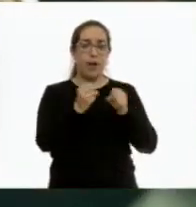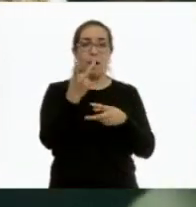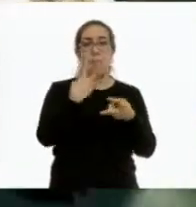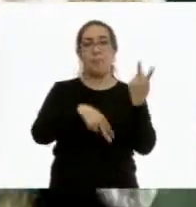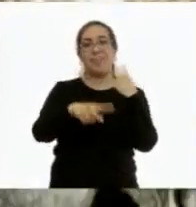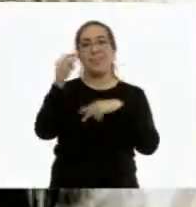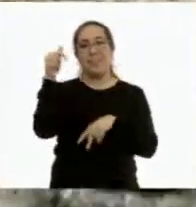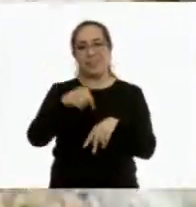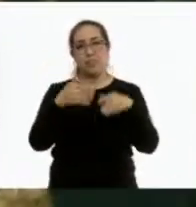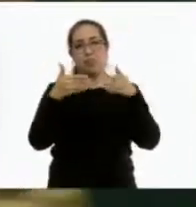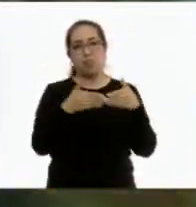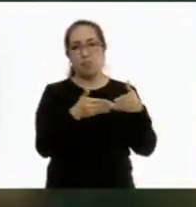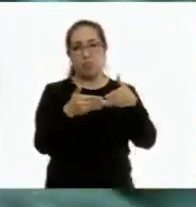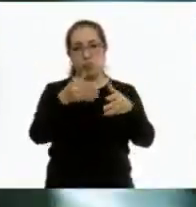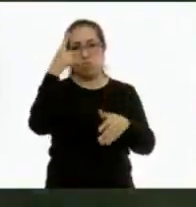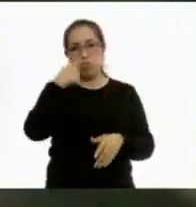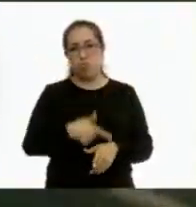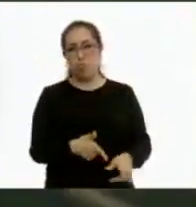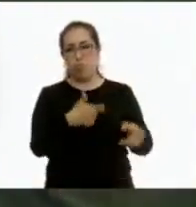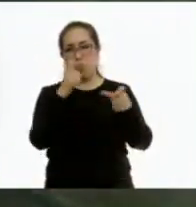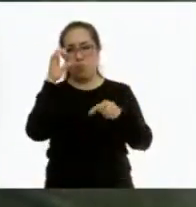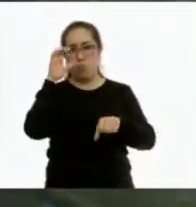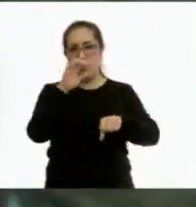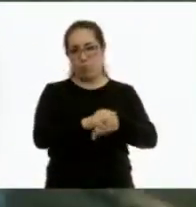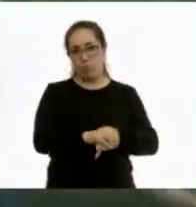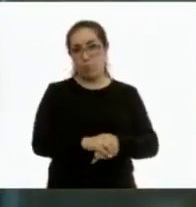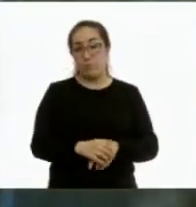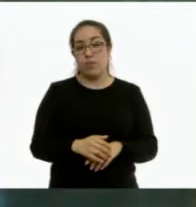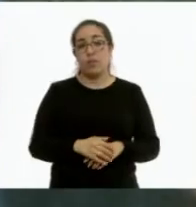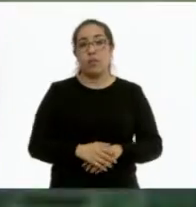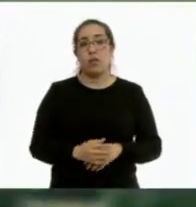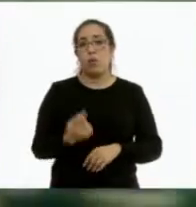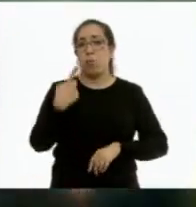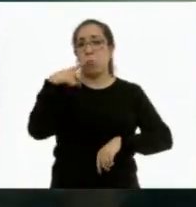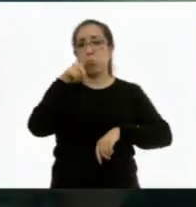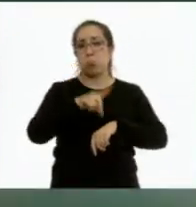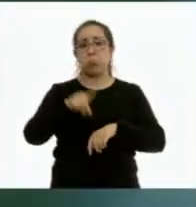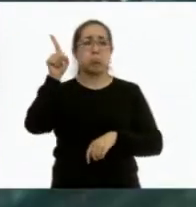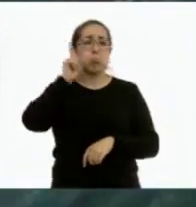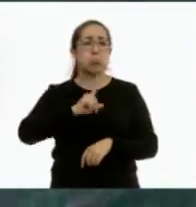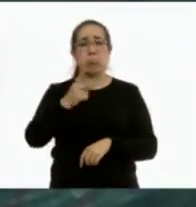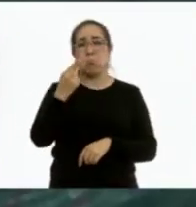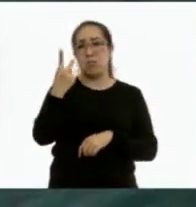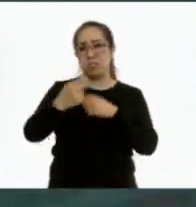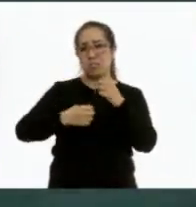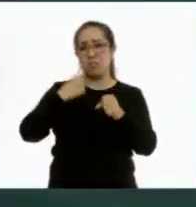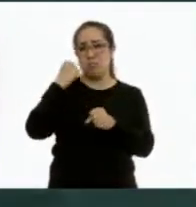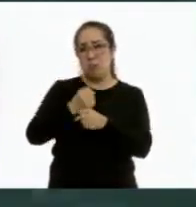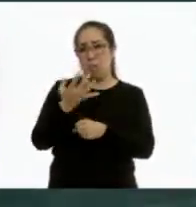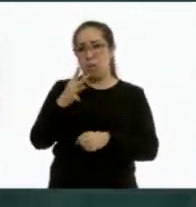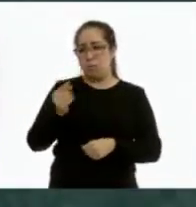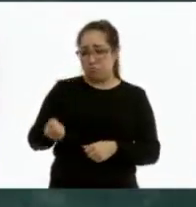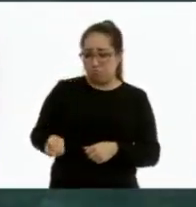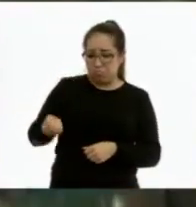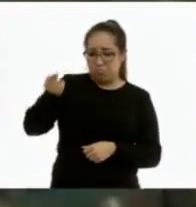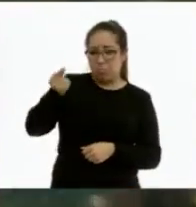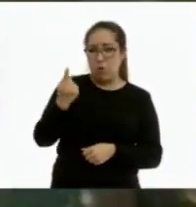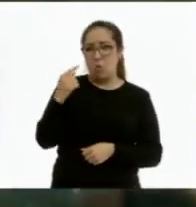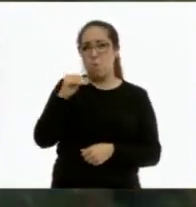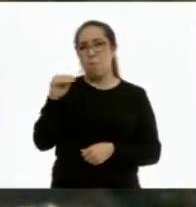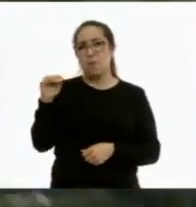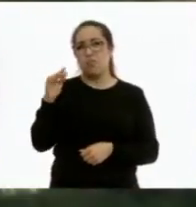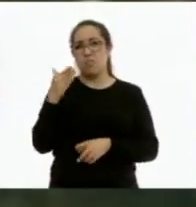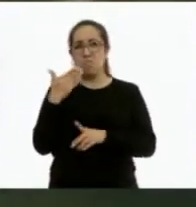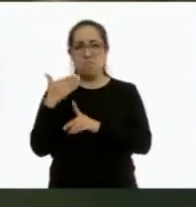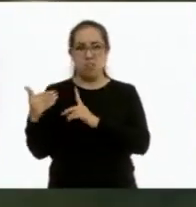para cazarlos. Cierto día, una mujer de aproximadamente 25 años y 1,5 metros de estatura sufrió